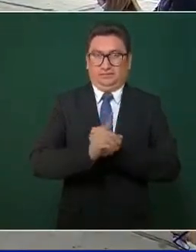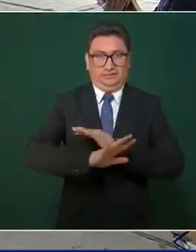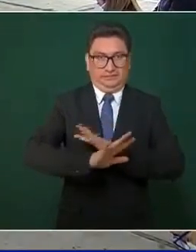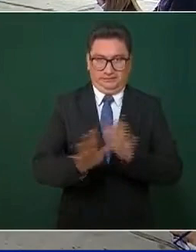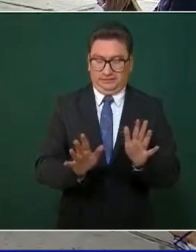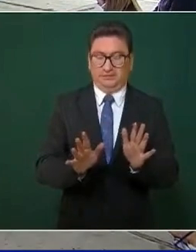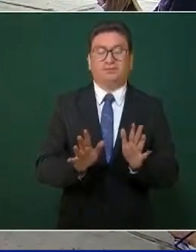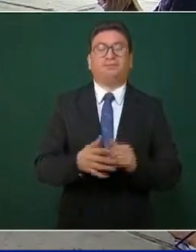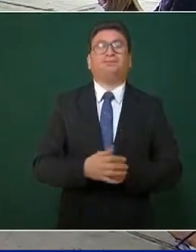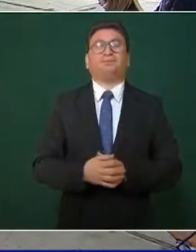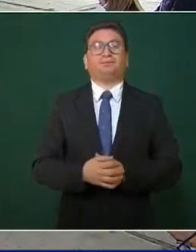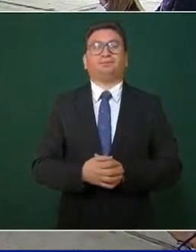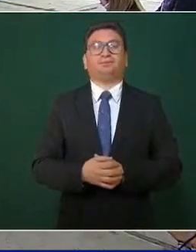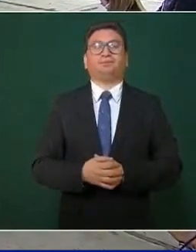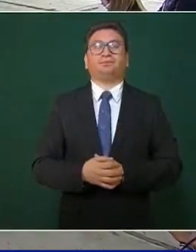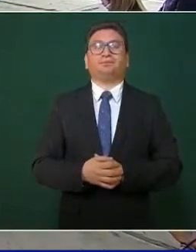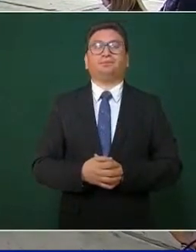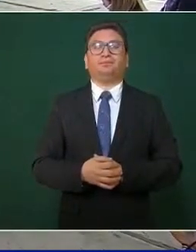ya